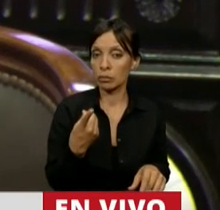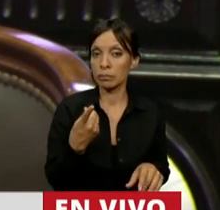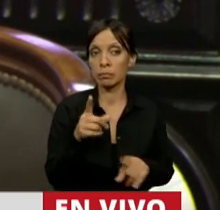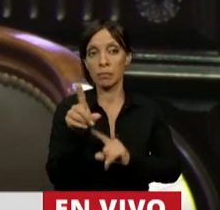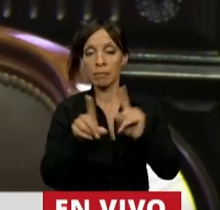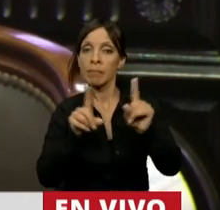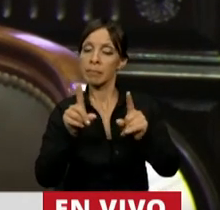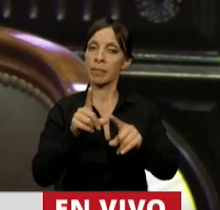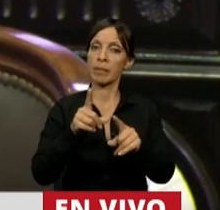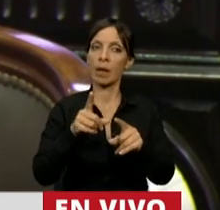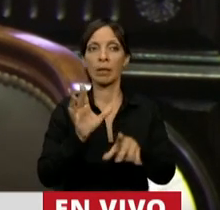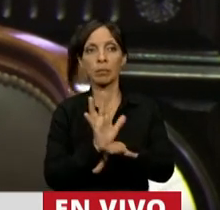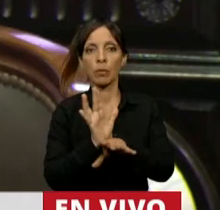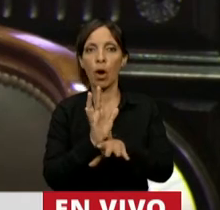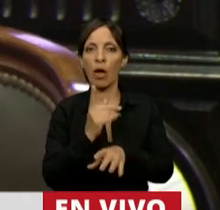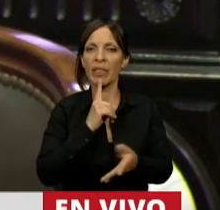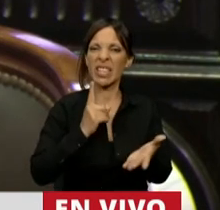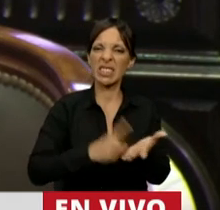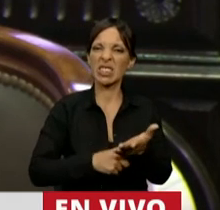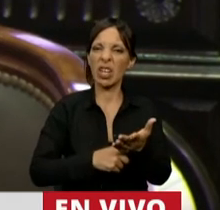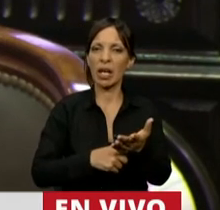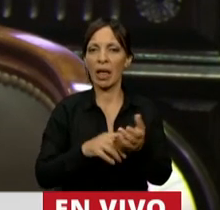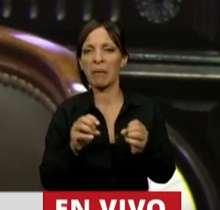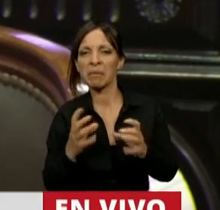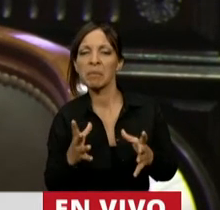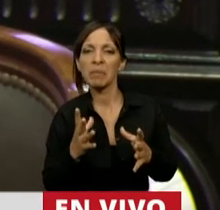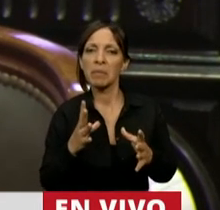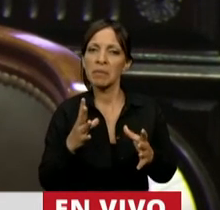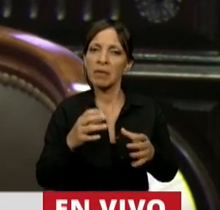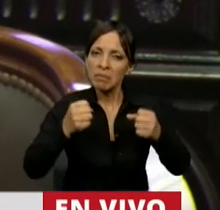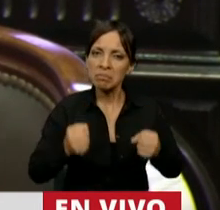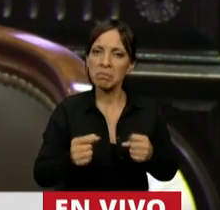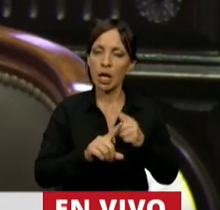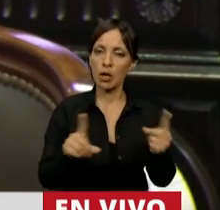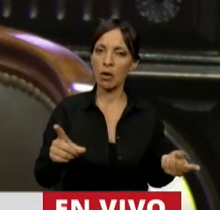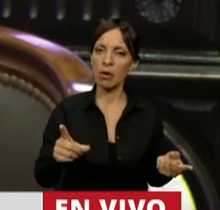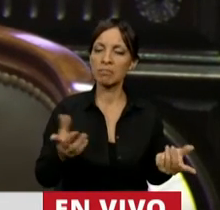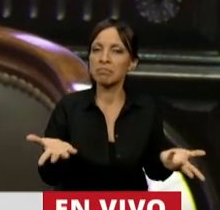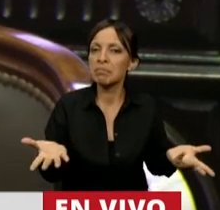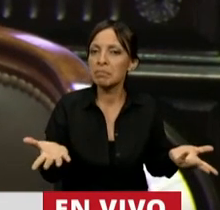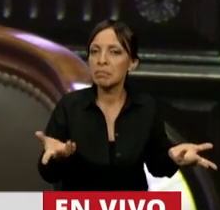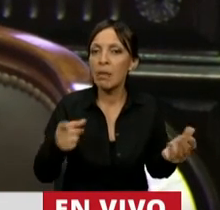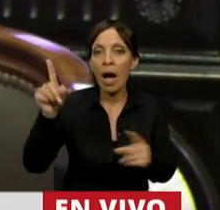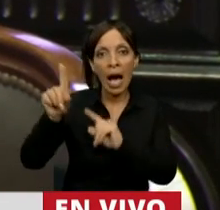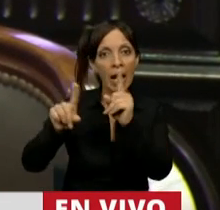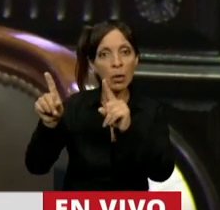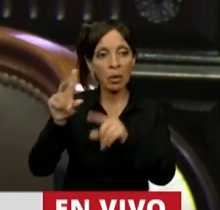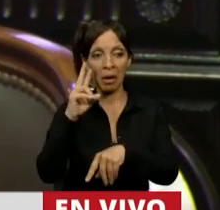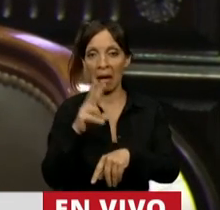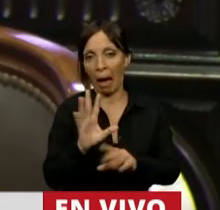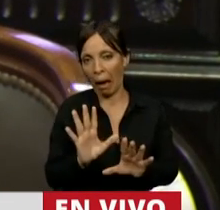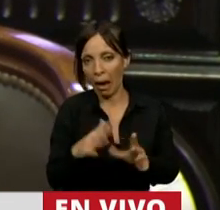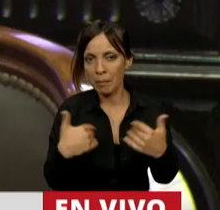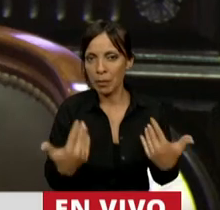actitudes laxas, poco claras, donde para algunos, si estas acciones